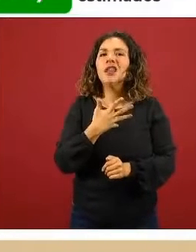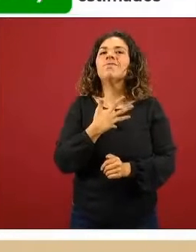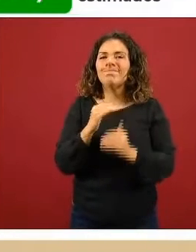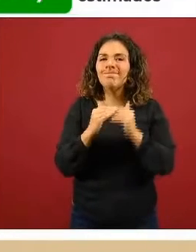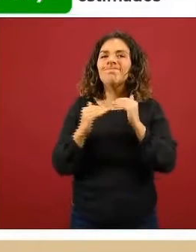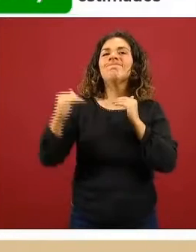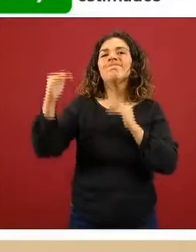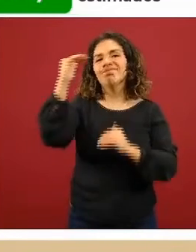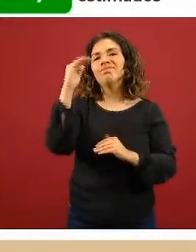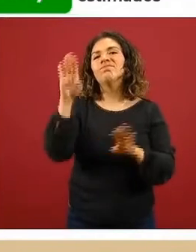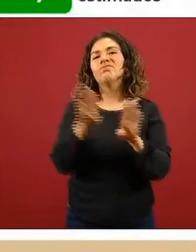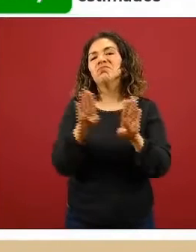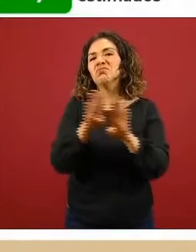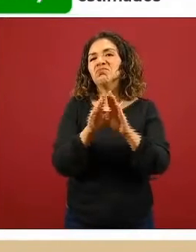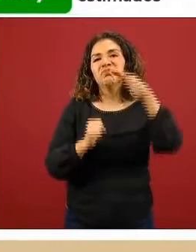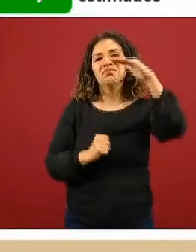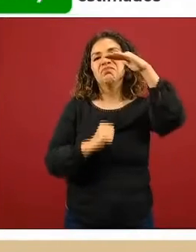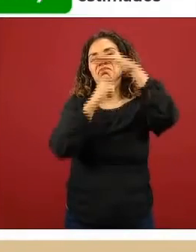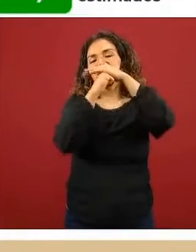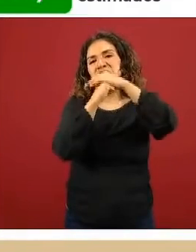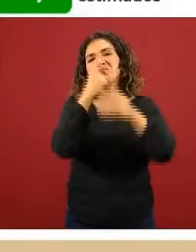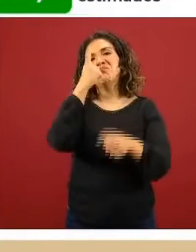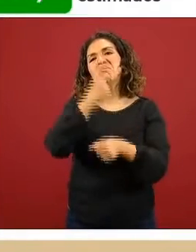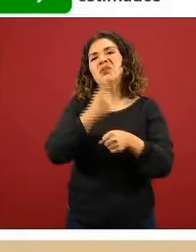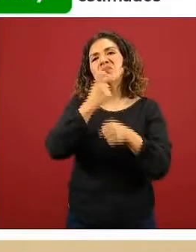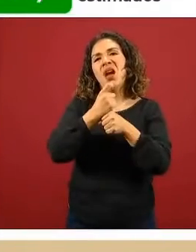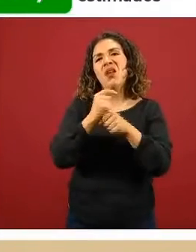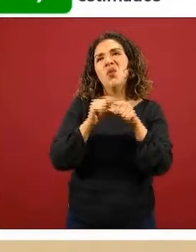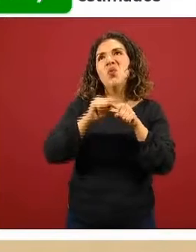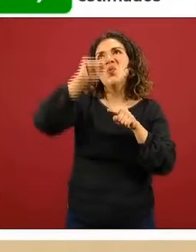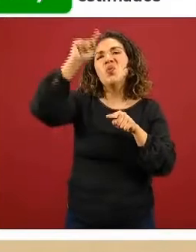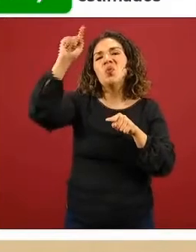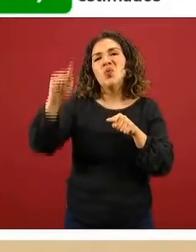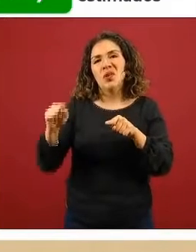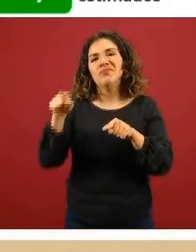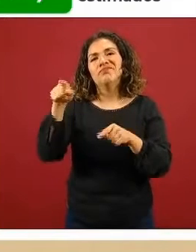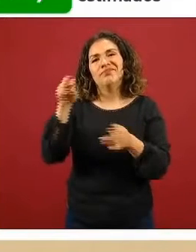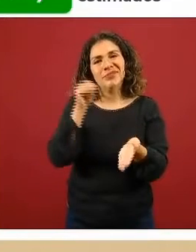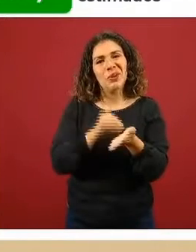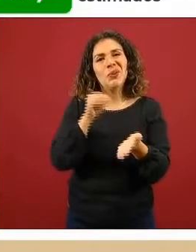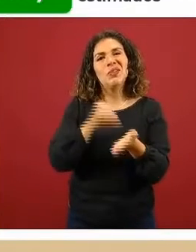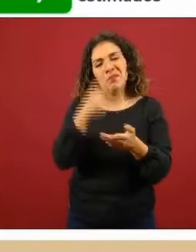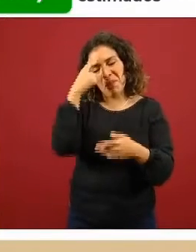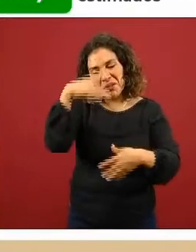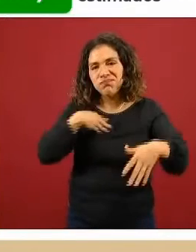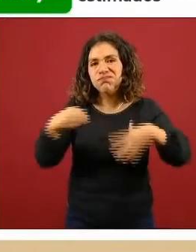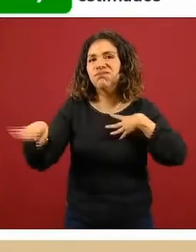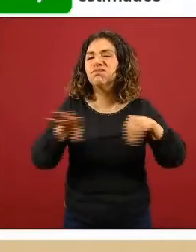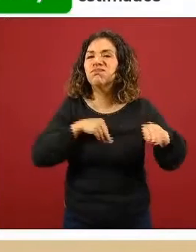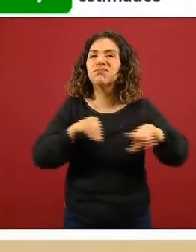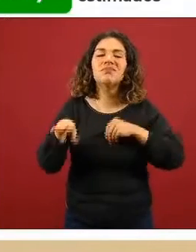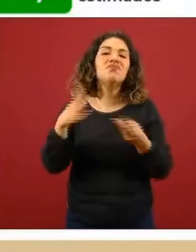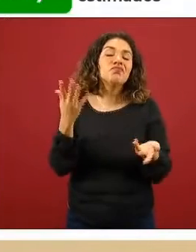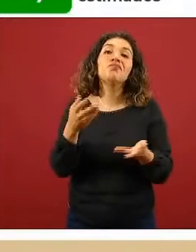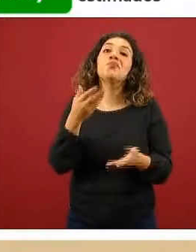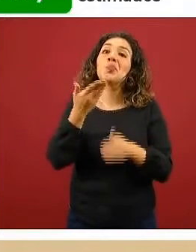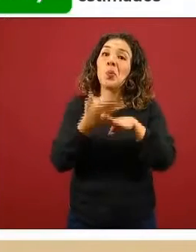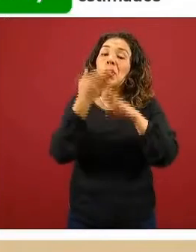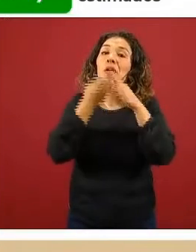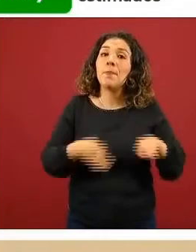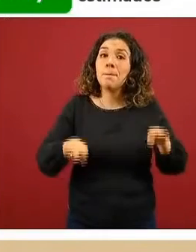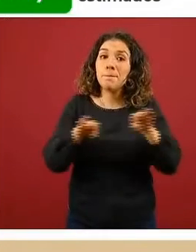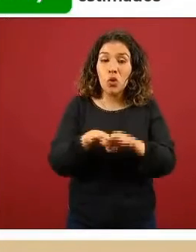precisamente en la cima o en ese primer pico de una transmisión. Por lo tanto, muy